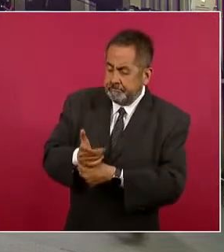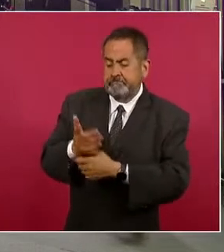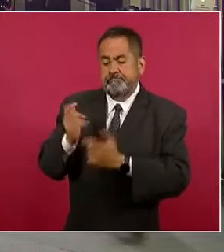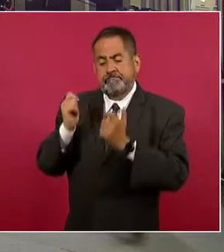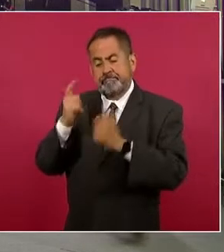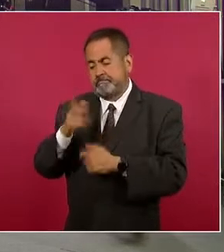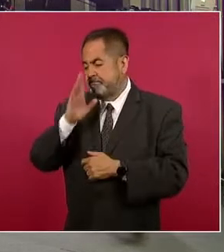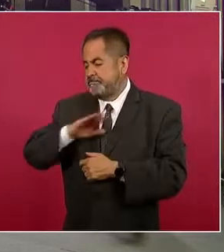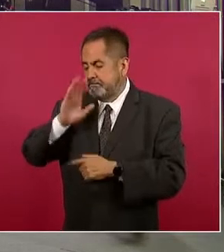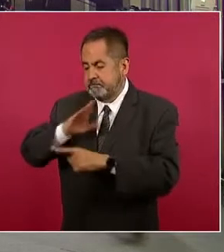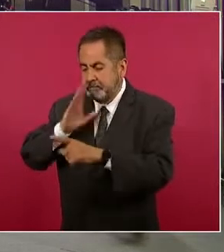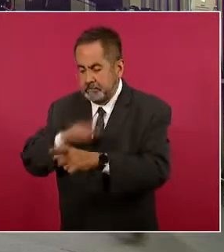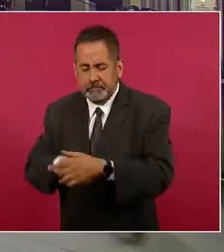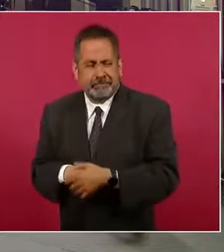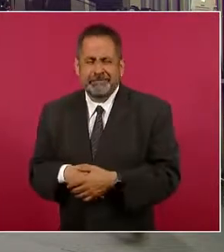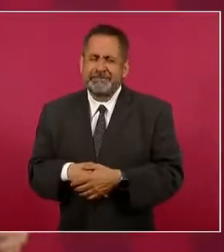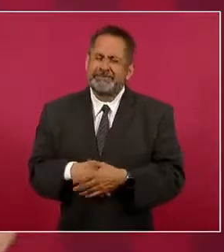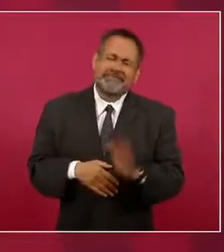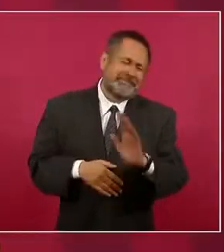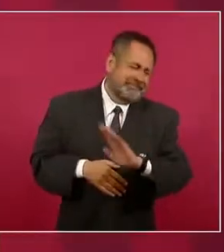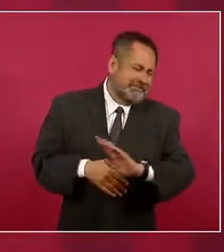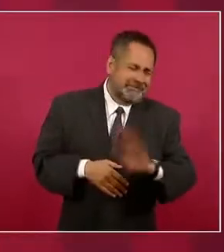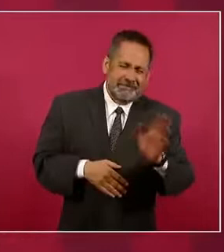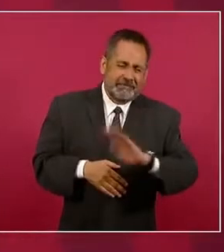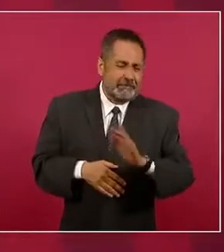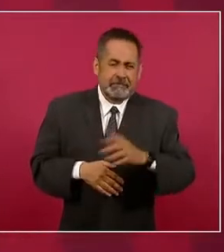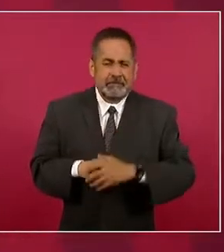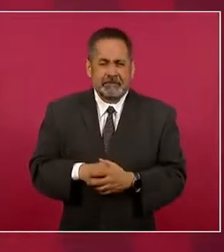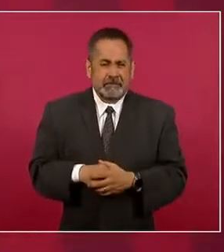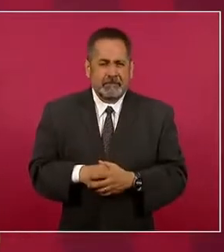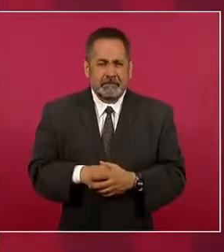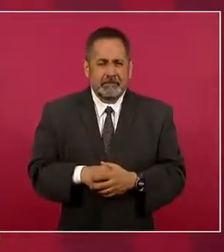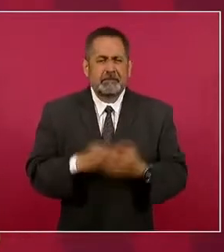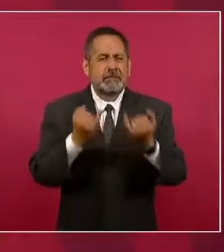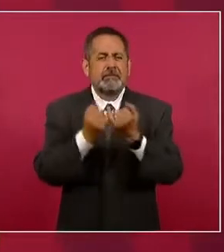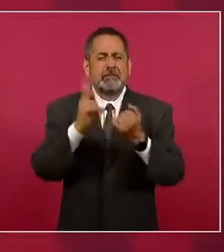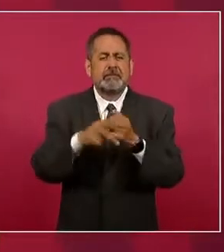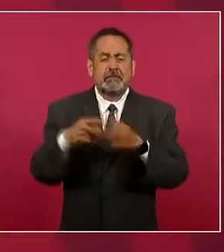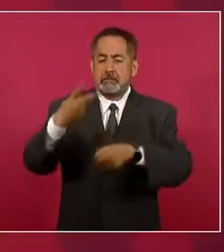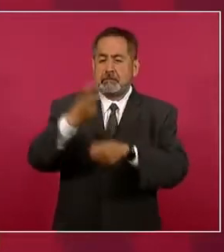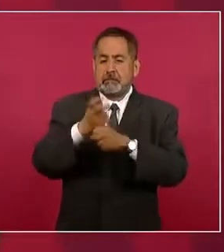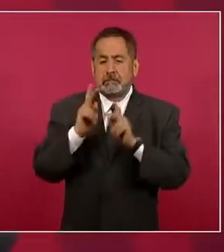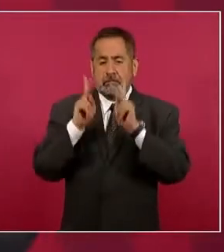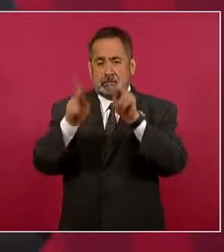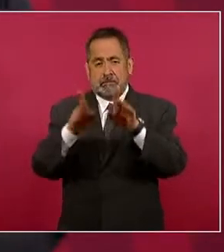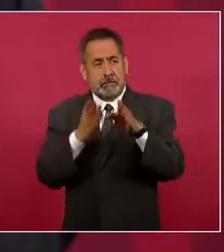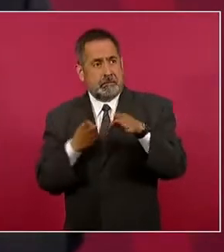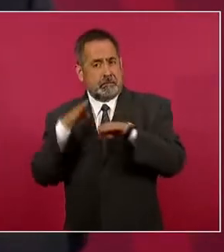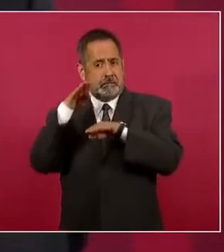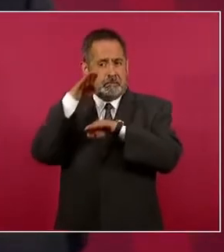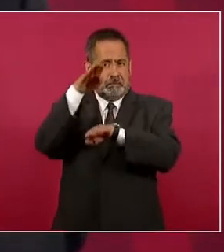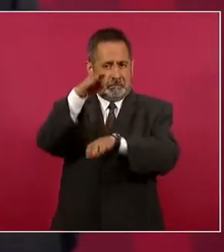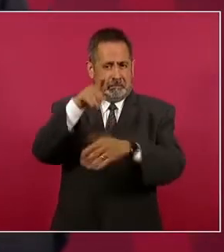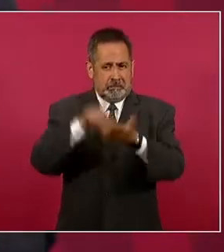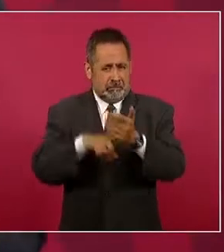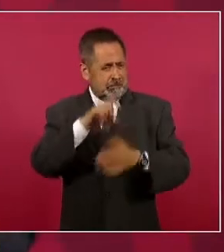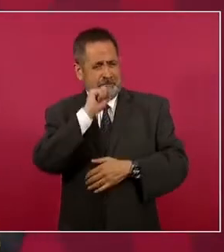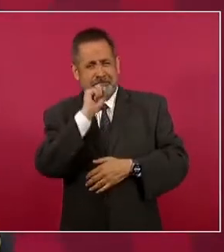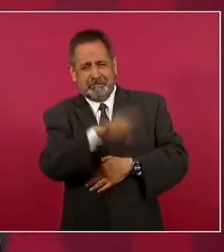este nuevo trazo? No, ¿nunca? Pues era lo que decían cuando los segundos pisos, el mismo Salinas de Gortari.